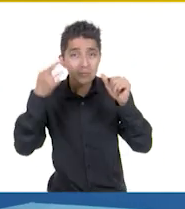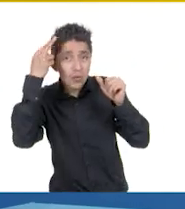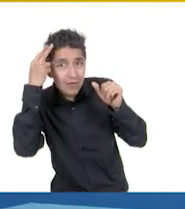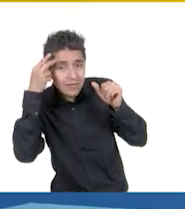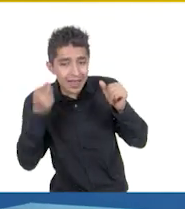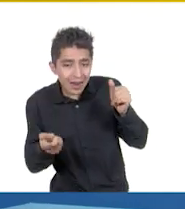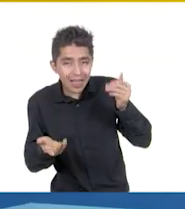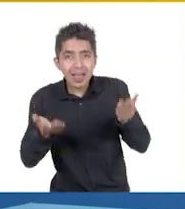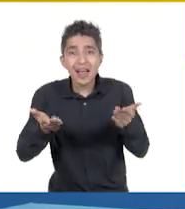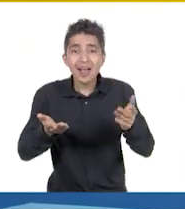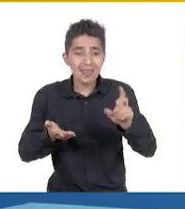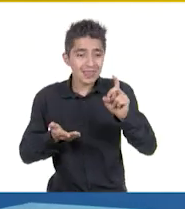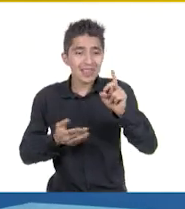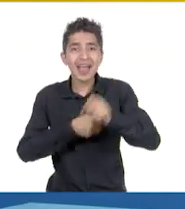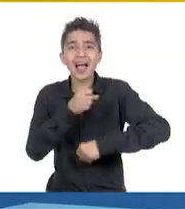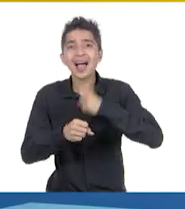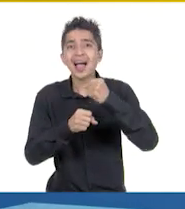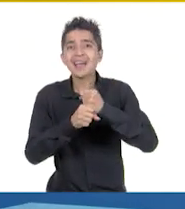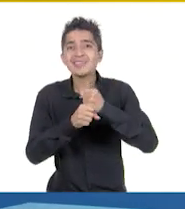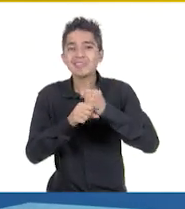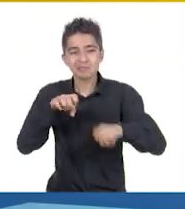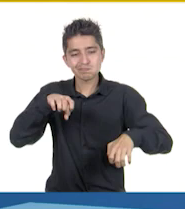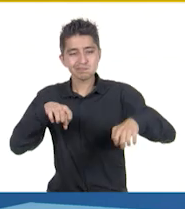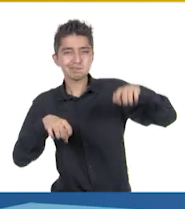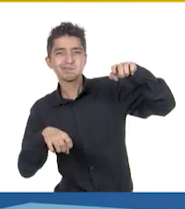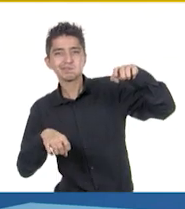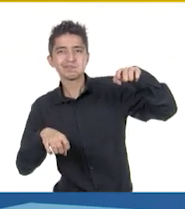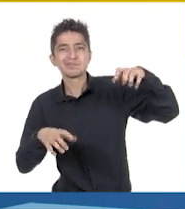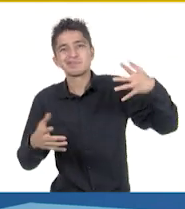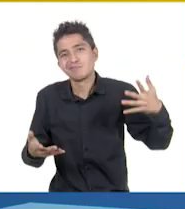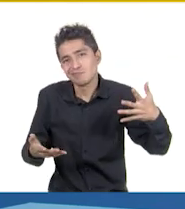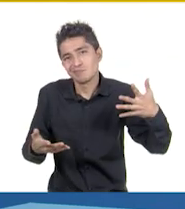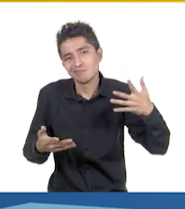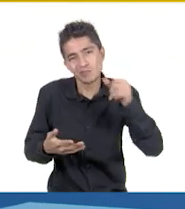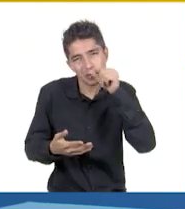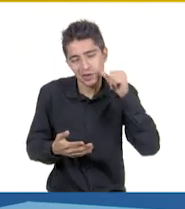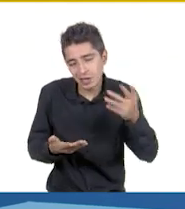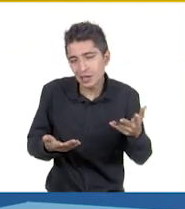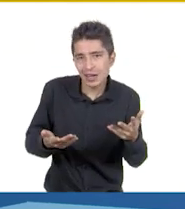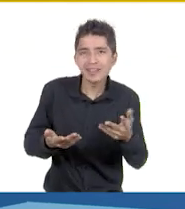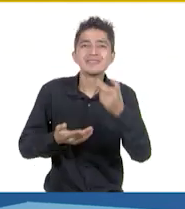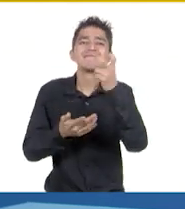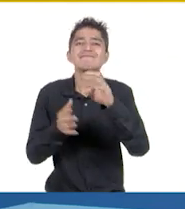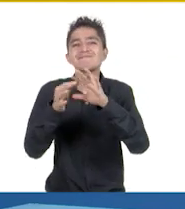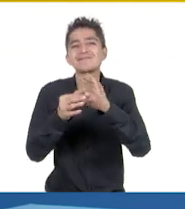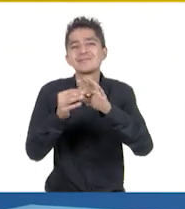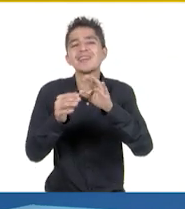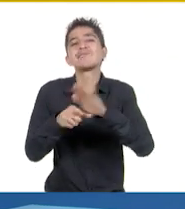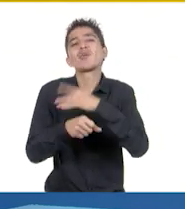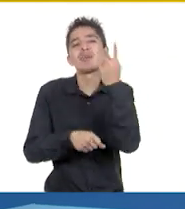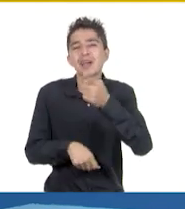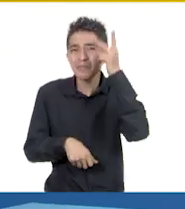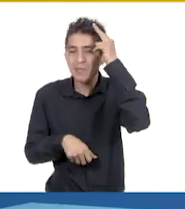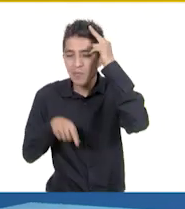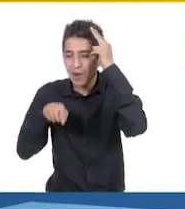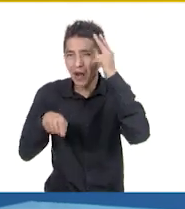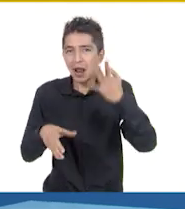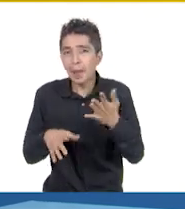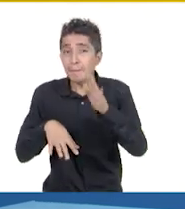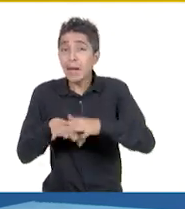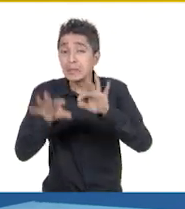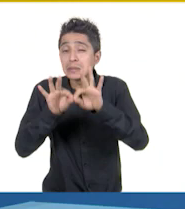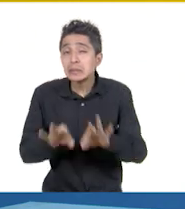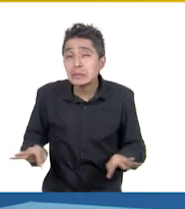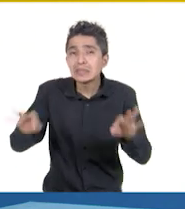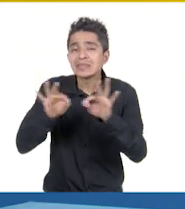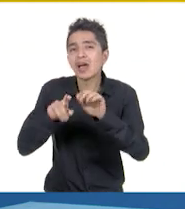había más de 30 años de diferencia. ¡Wow! Y eso es un poco también lo que explica por qué para Porfirio Díaz las prioridades